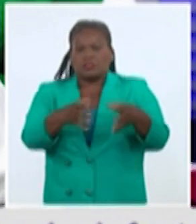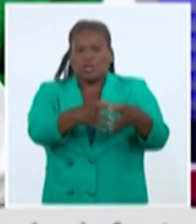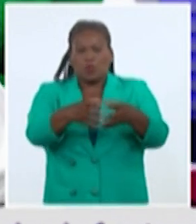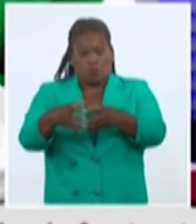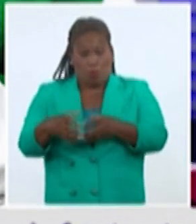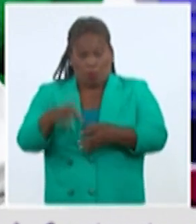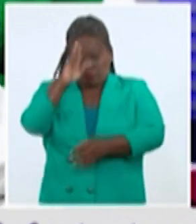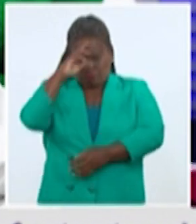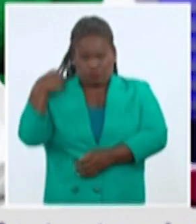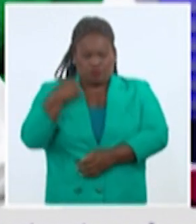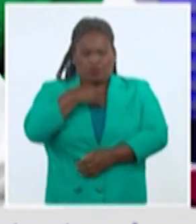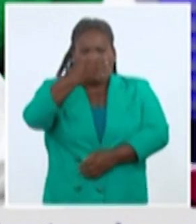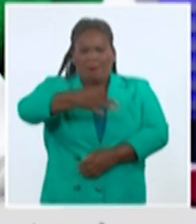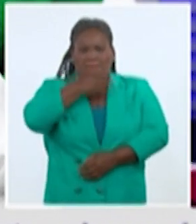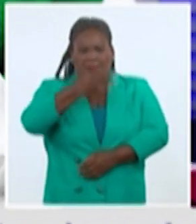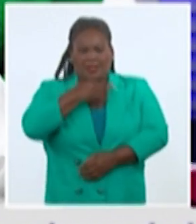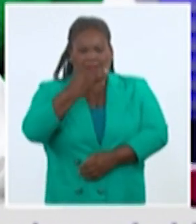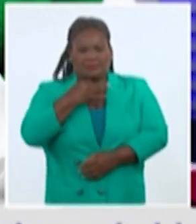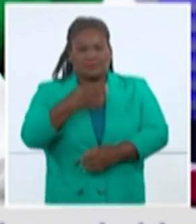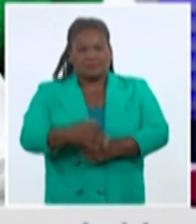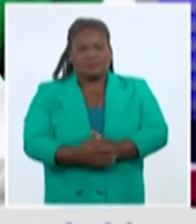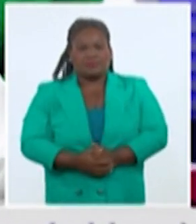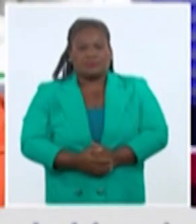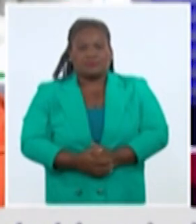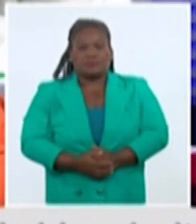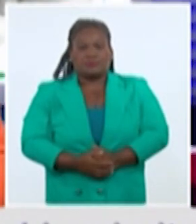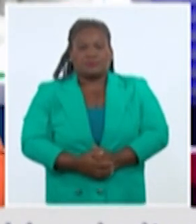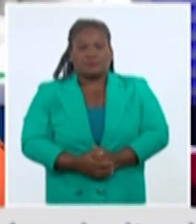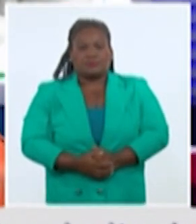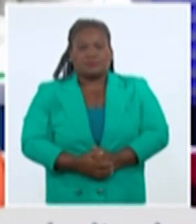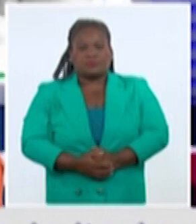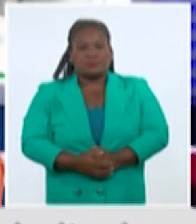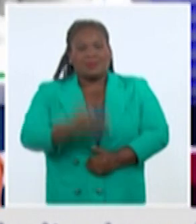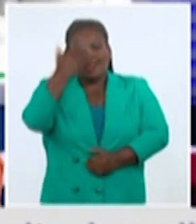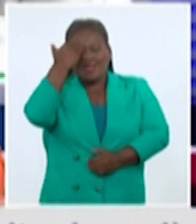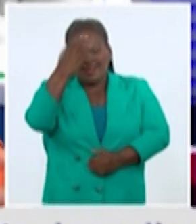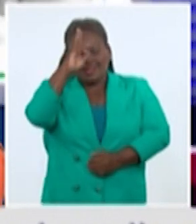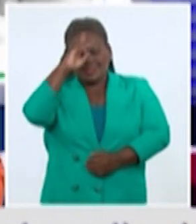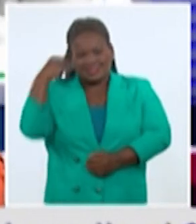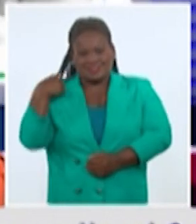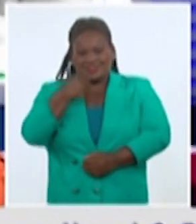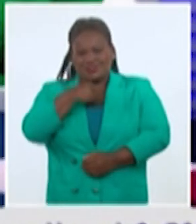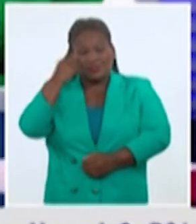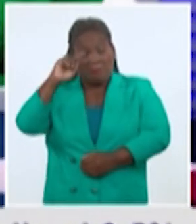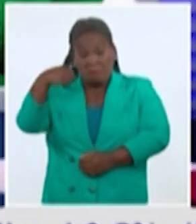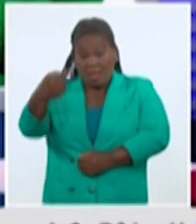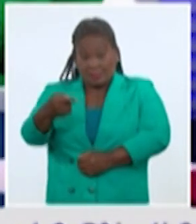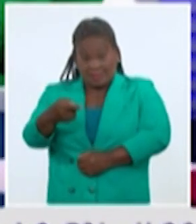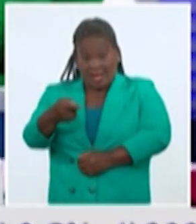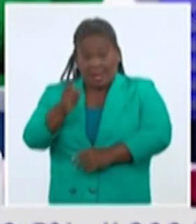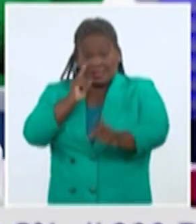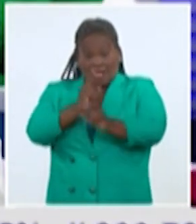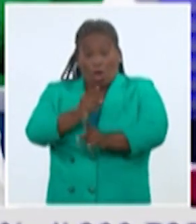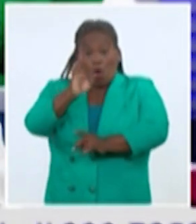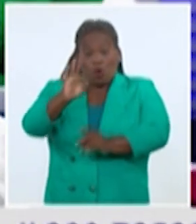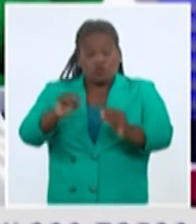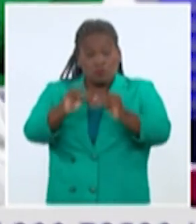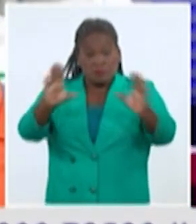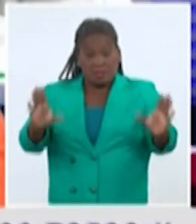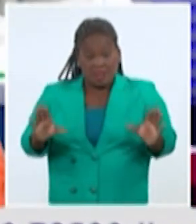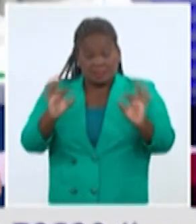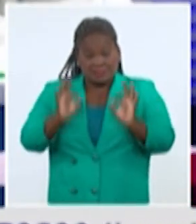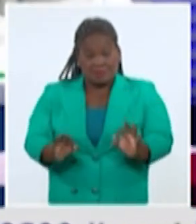va a informar. Hasta aquí. Gracias, doctor. Gracias. Mañana lo esperamos entonces. Correcto. A las 8 en punto. Como siempre. Reiteramos